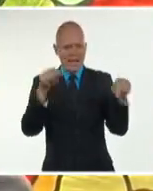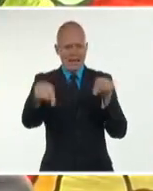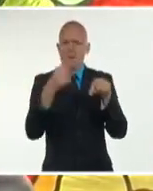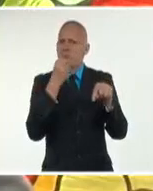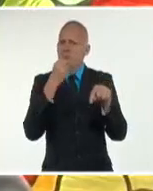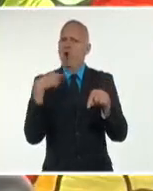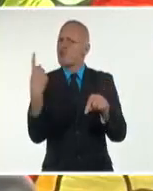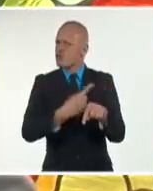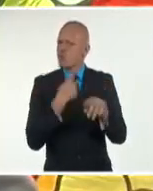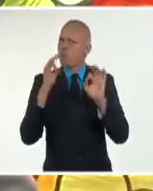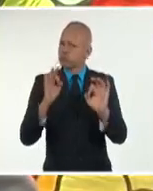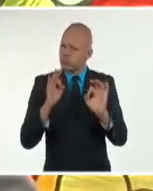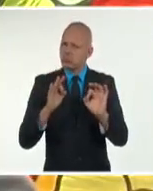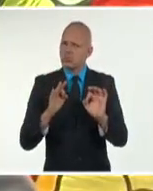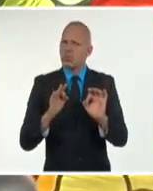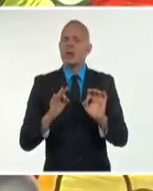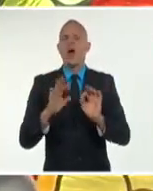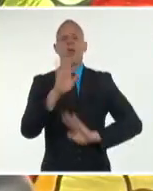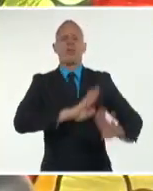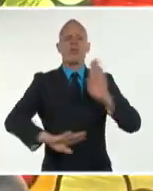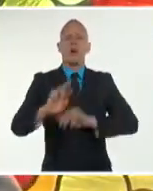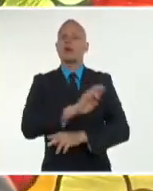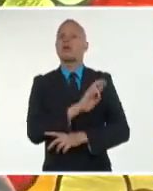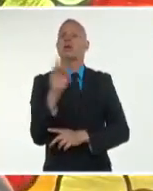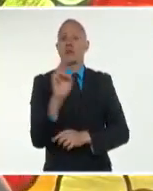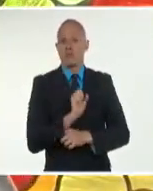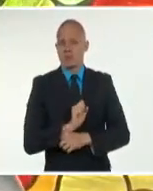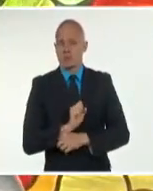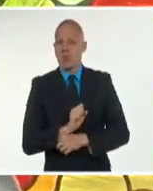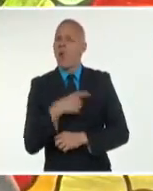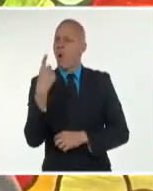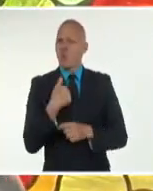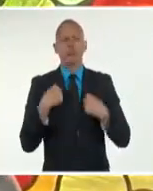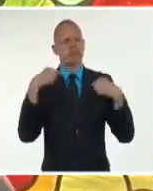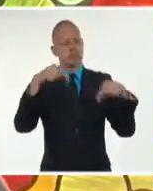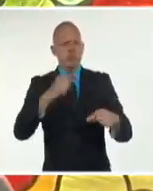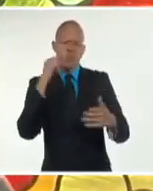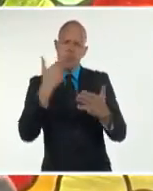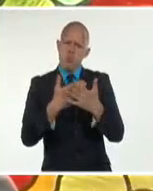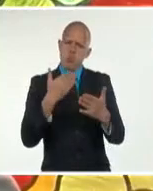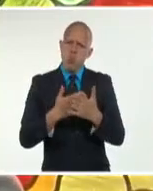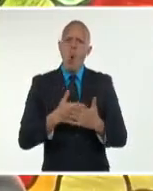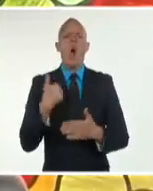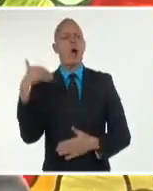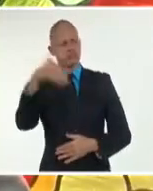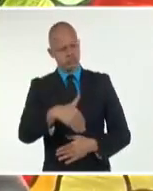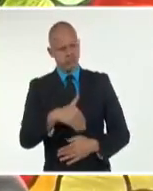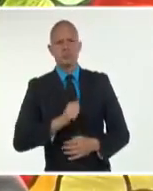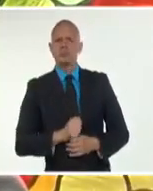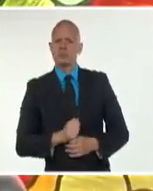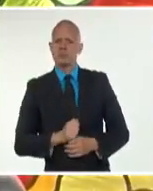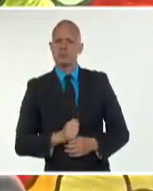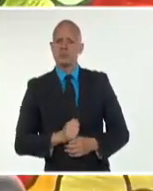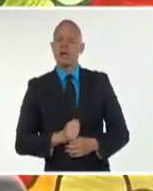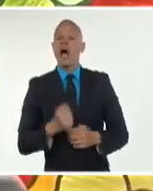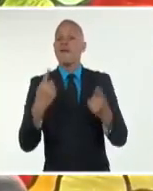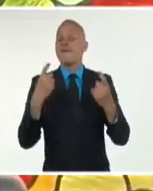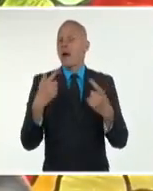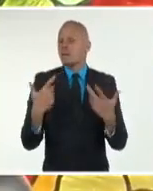seguir contribuyendo a la revolución, vamos a estar presentes, vamos a estar participando. Los